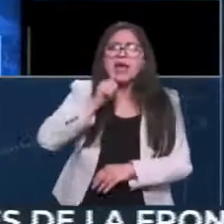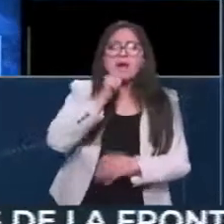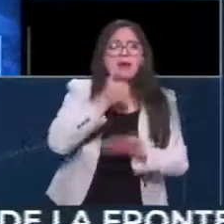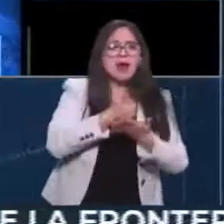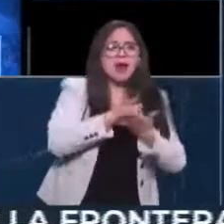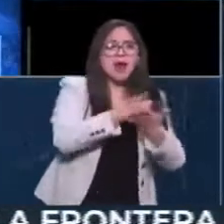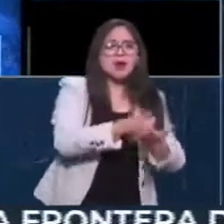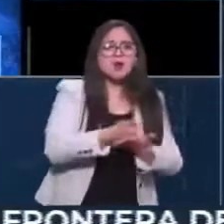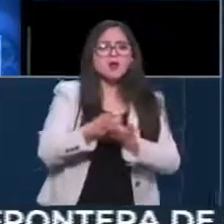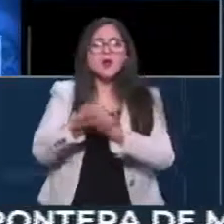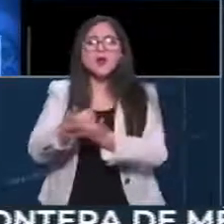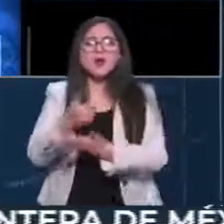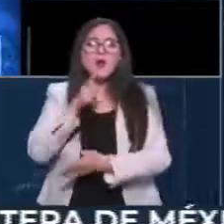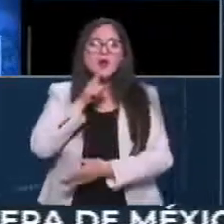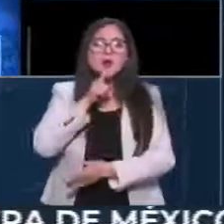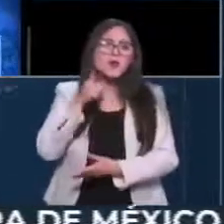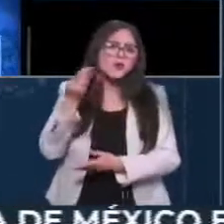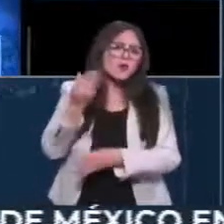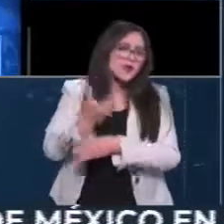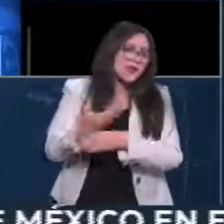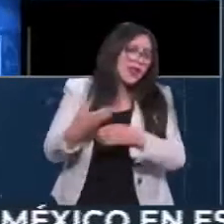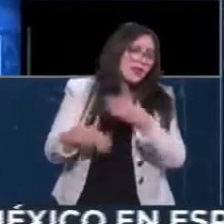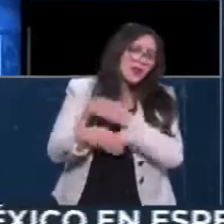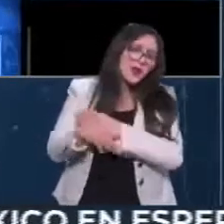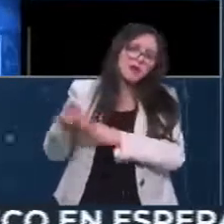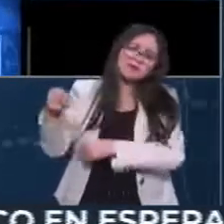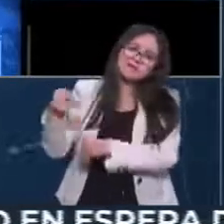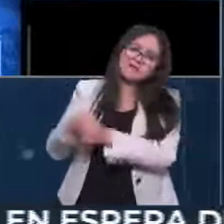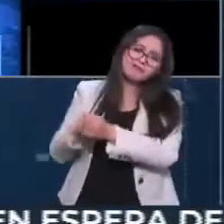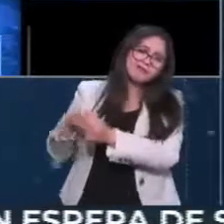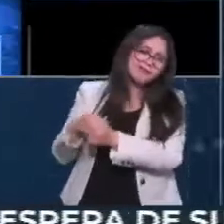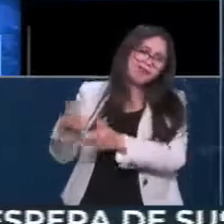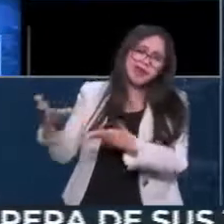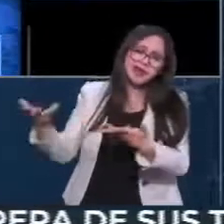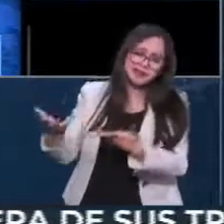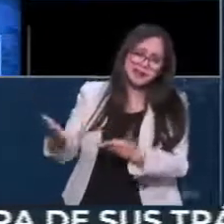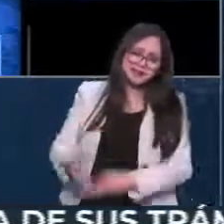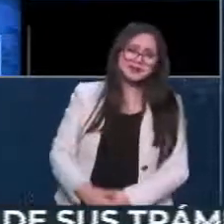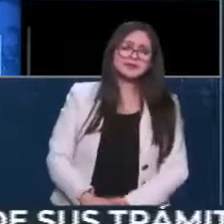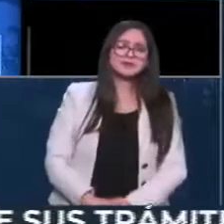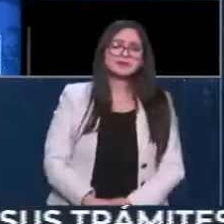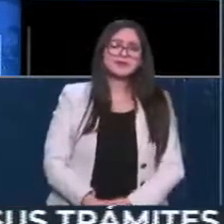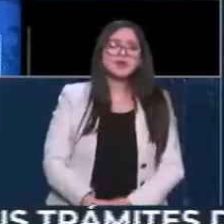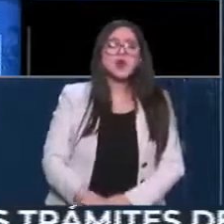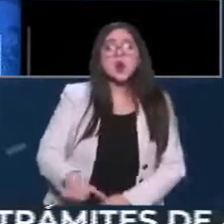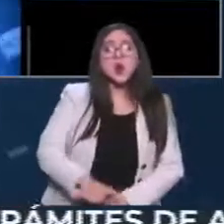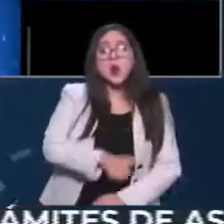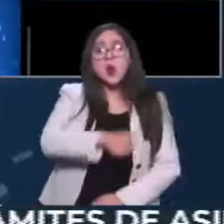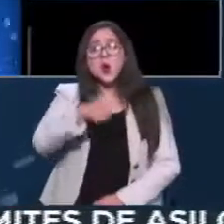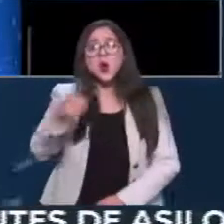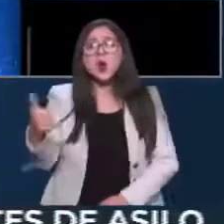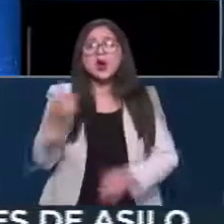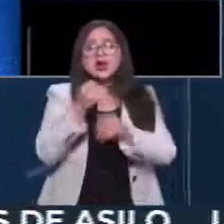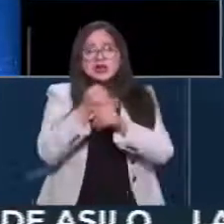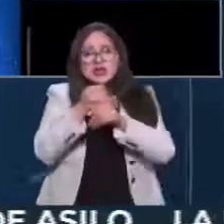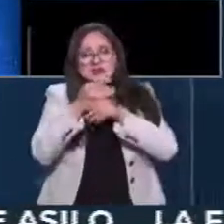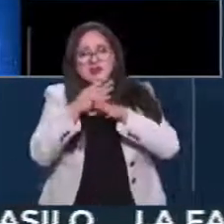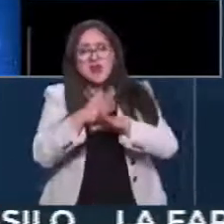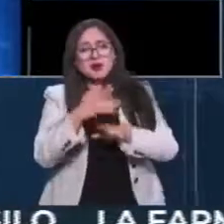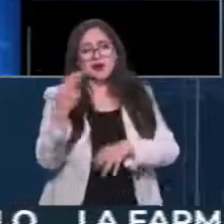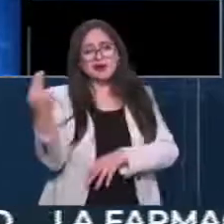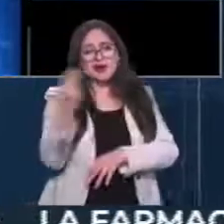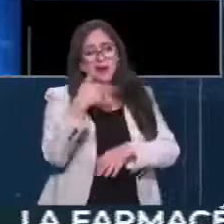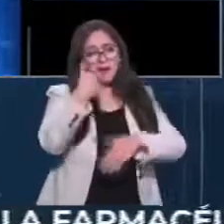muchas solventaciones y muchas cosas. De esos otros reportes, informes, te querríamos volver a